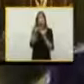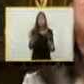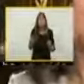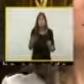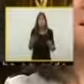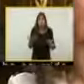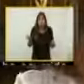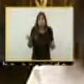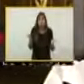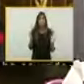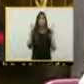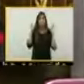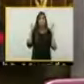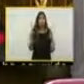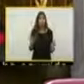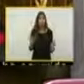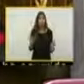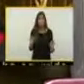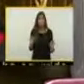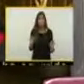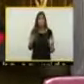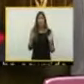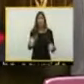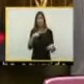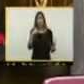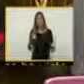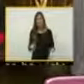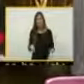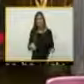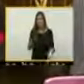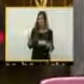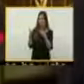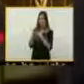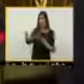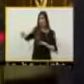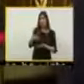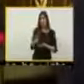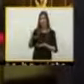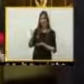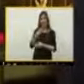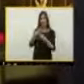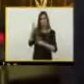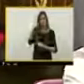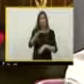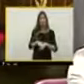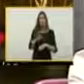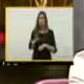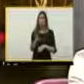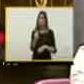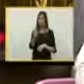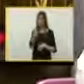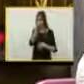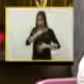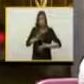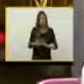Unidos Norteamérica. Ana Oramas, que, por exemplo, José Luis, esa cosa que decías de tener que ir vendiendo, que el goteo se va